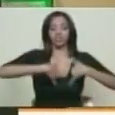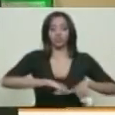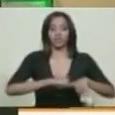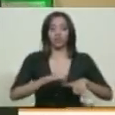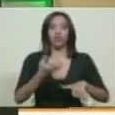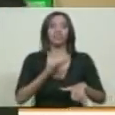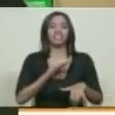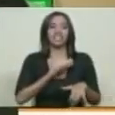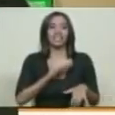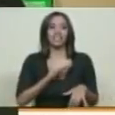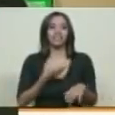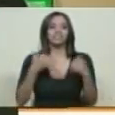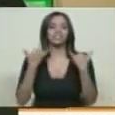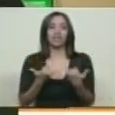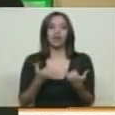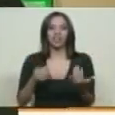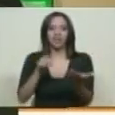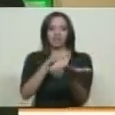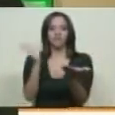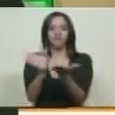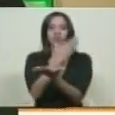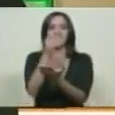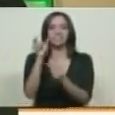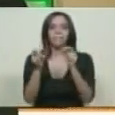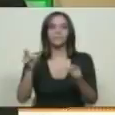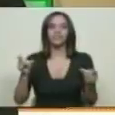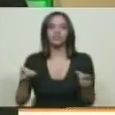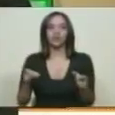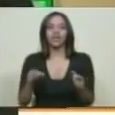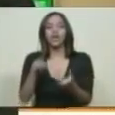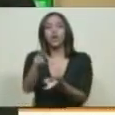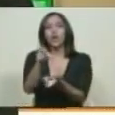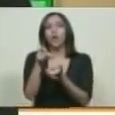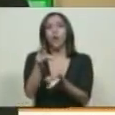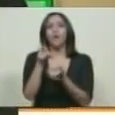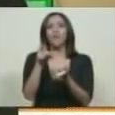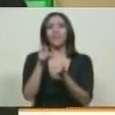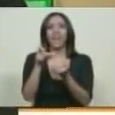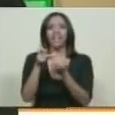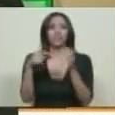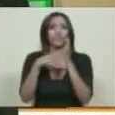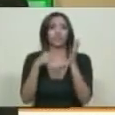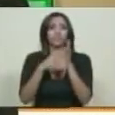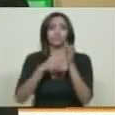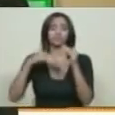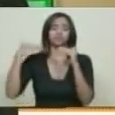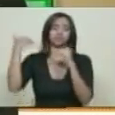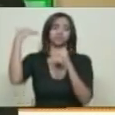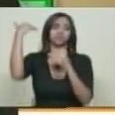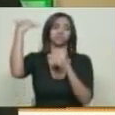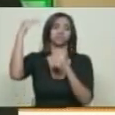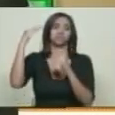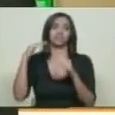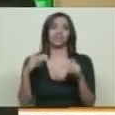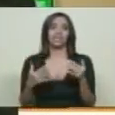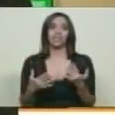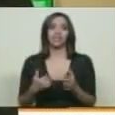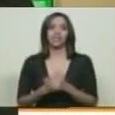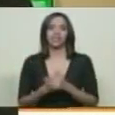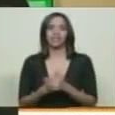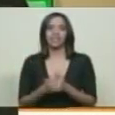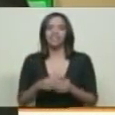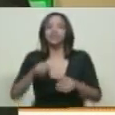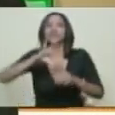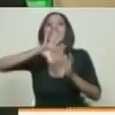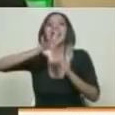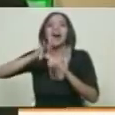alcaldesa, y ahora mismo están desahuciando a esas personas, cobrando unos alquileres impagables. Es un ladrón,